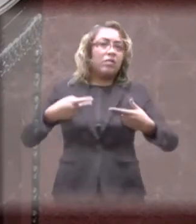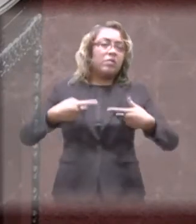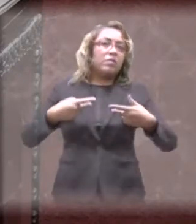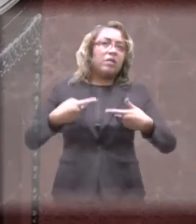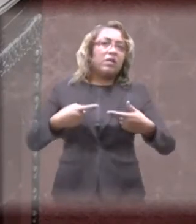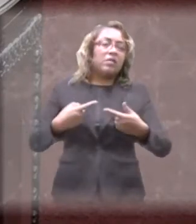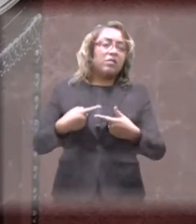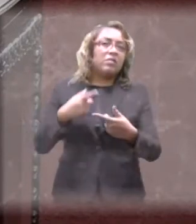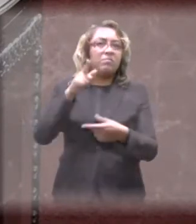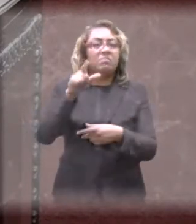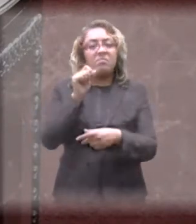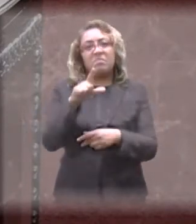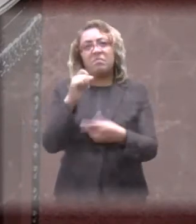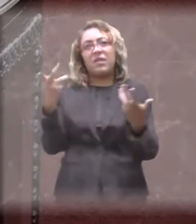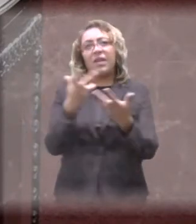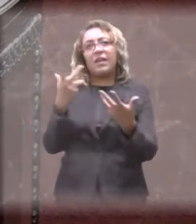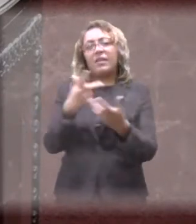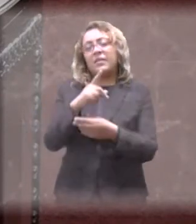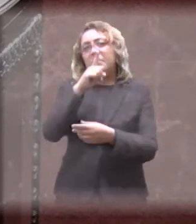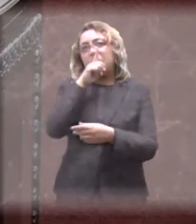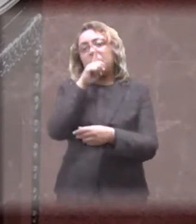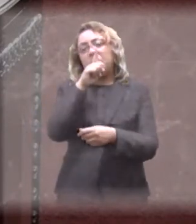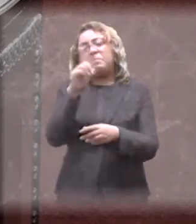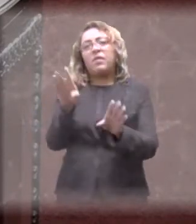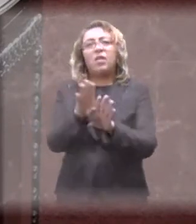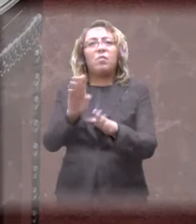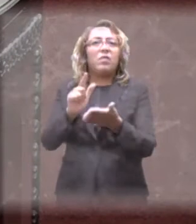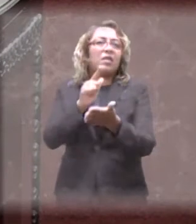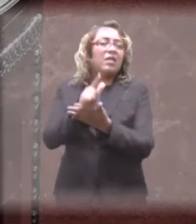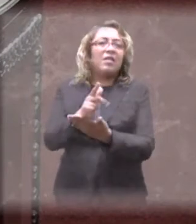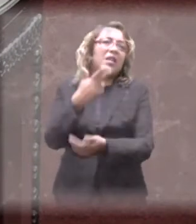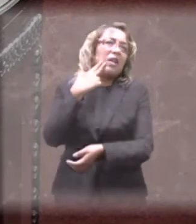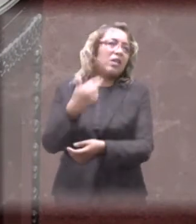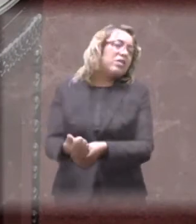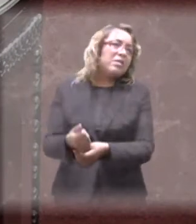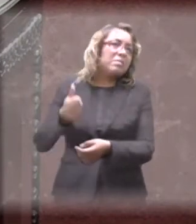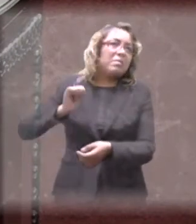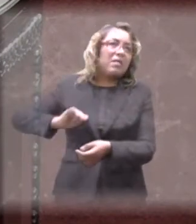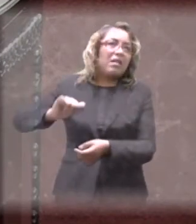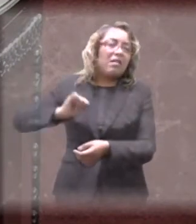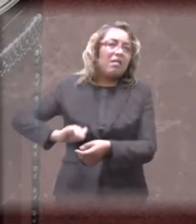en sus irregularidades al margen de una ley obsoleta y